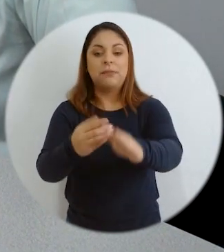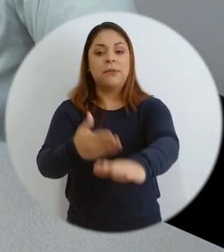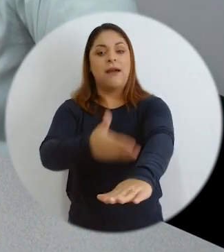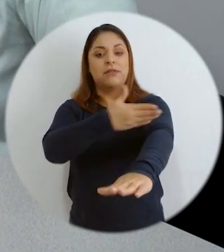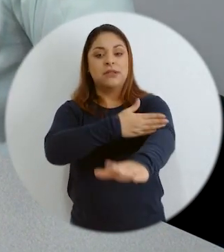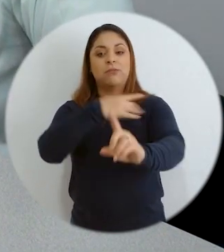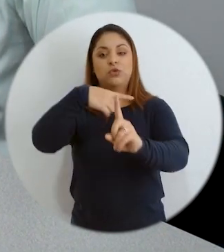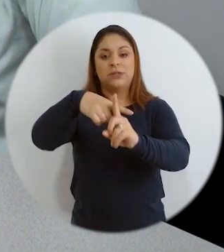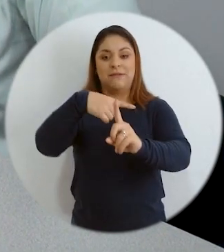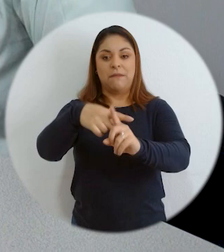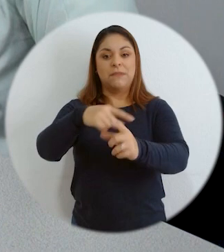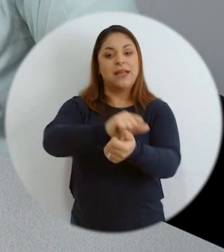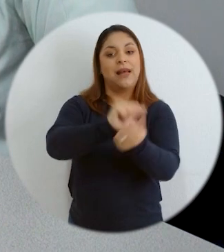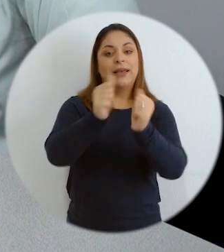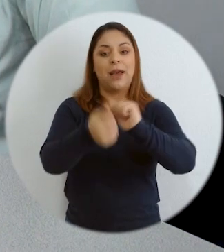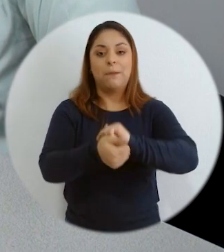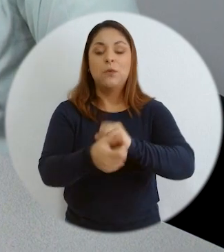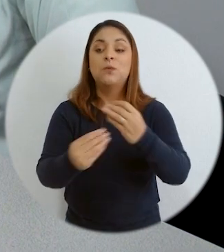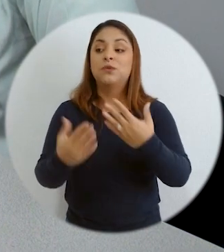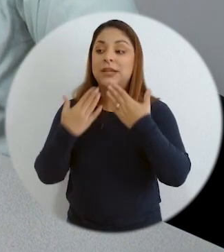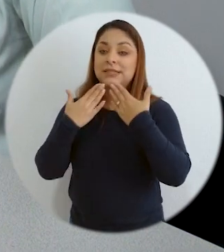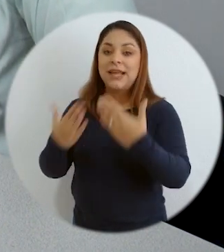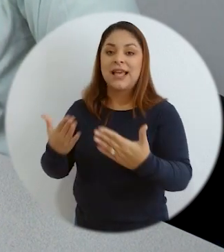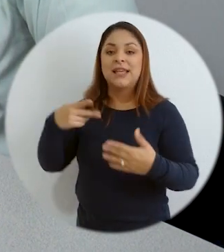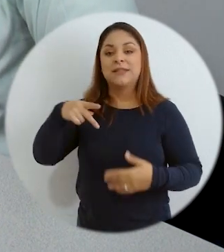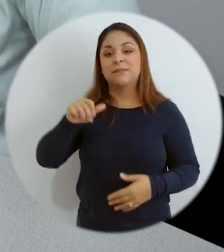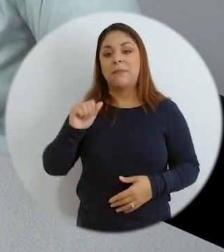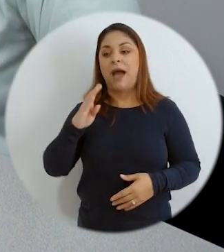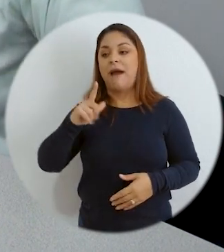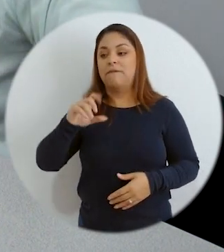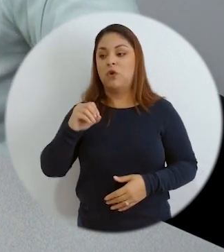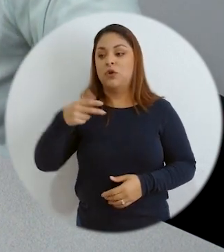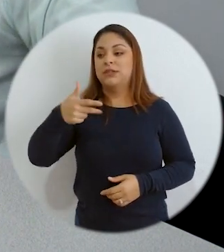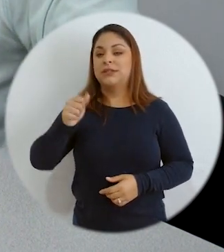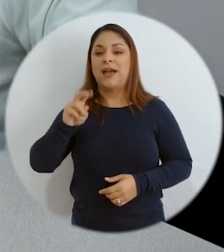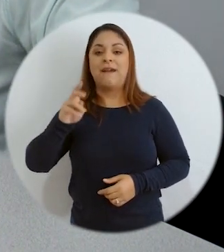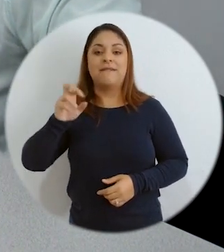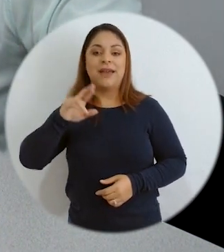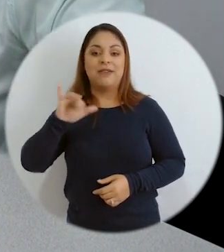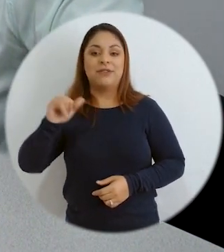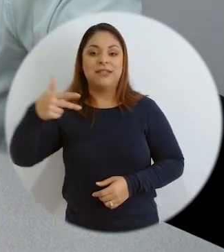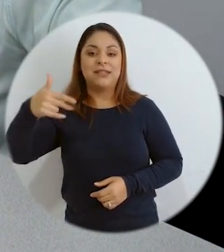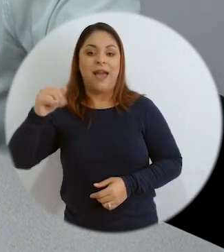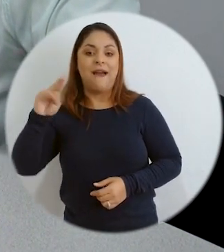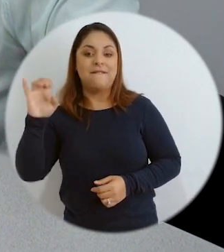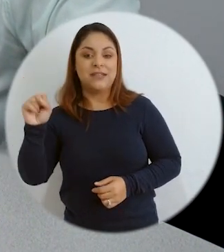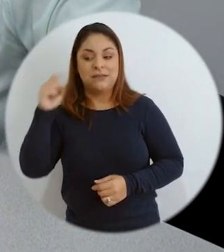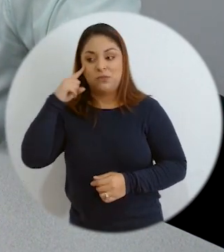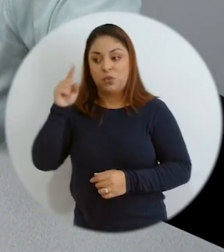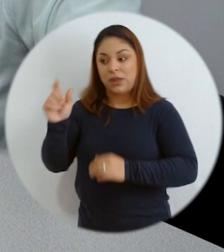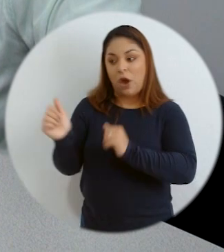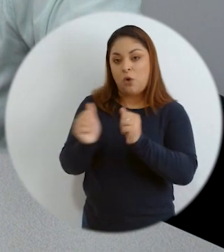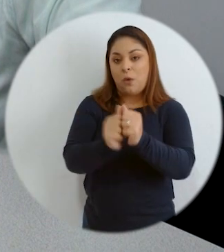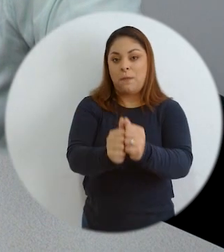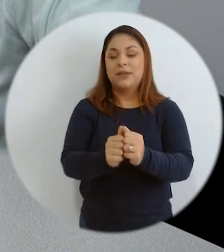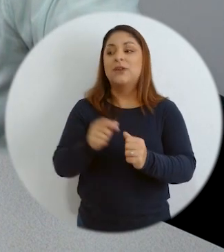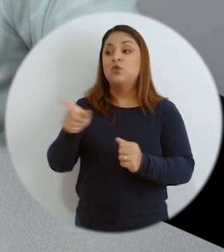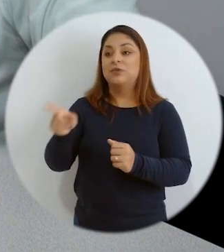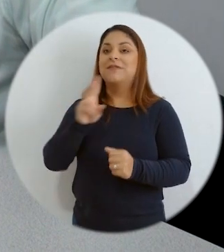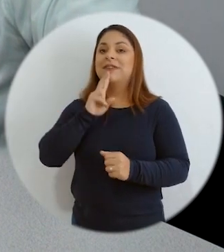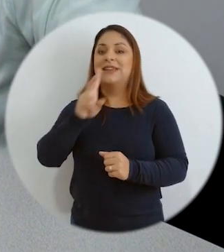se proyecta para avanzar positivamente hacia ese cambio. Muchas gracias, don Pablo Chaverri Chávez, por acompañarnos. Realmente